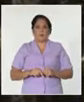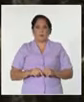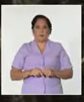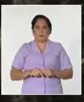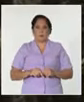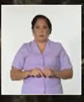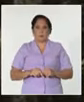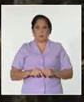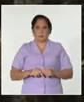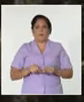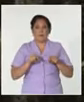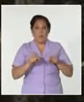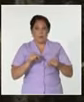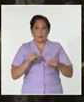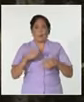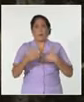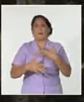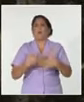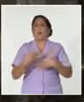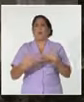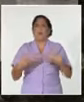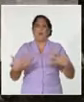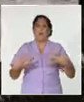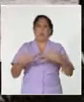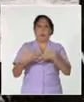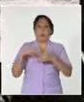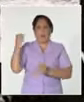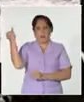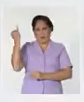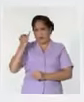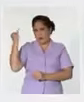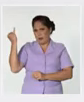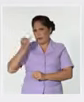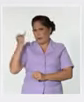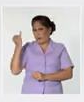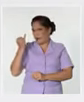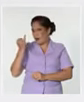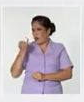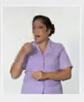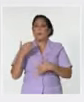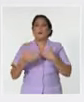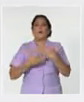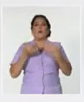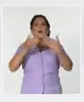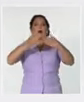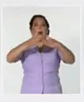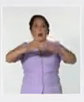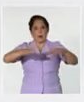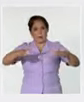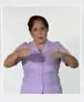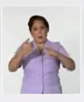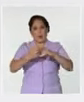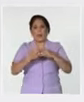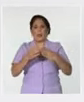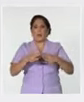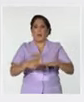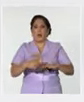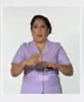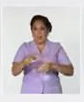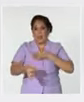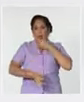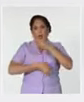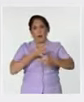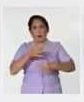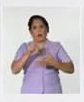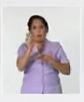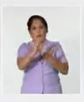Un flagelo, un problema en las relaciones internacionales, un desafío a la estabilidad y a la paz son argumentos que